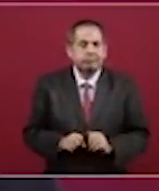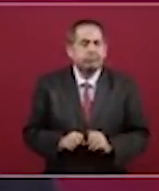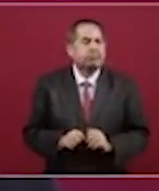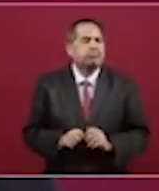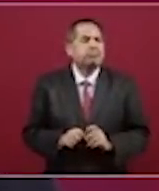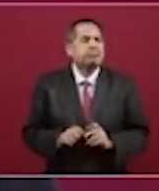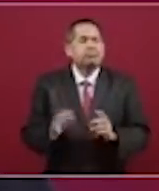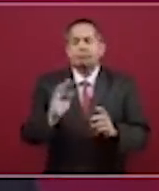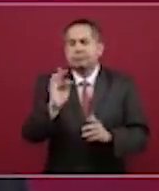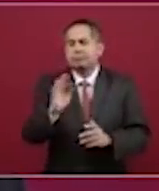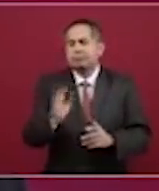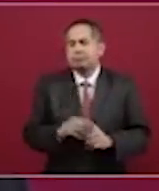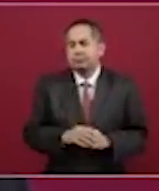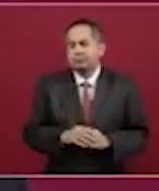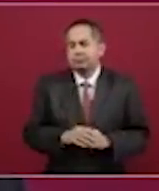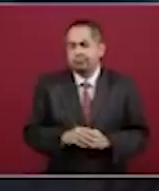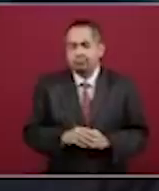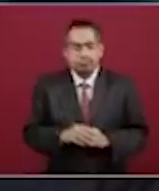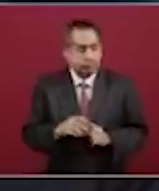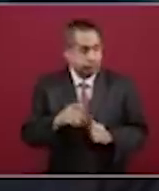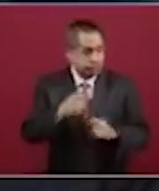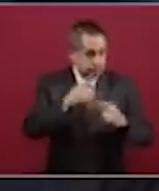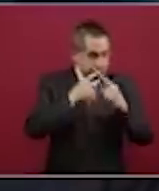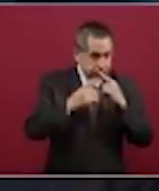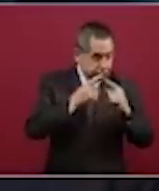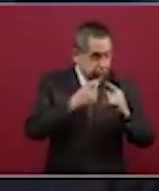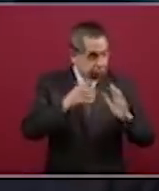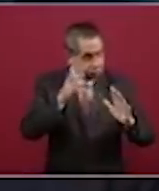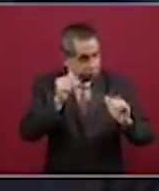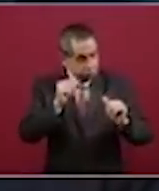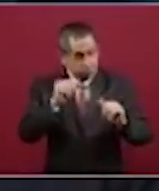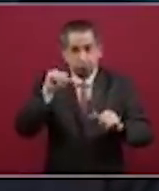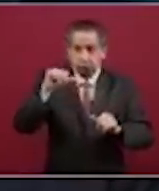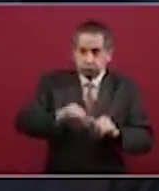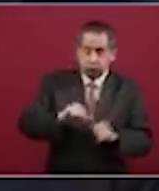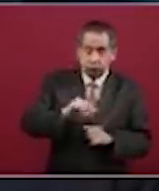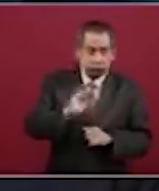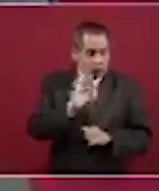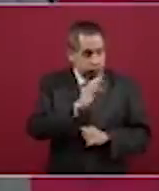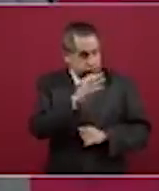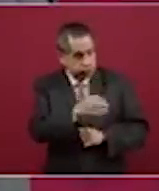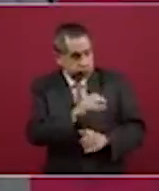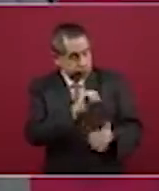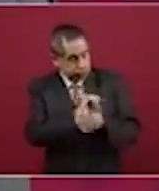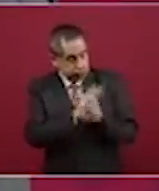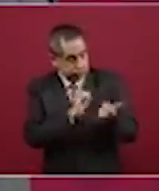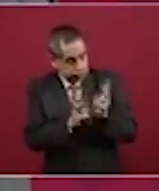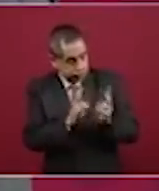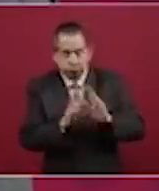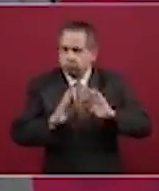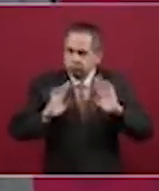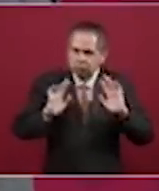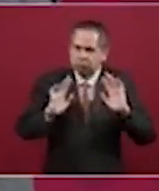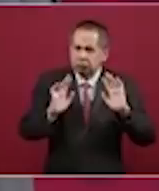Si se logra el diálogo hoy, si ellos que aceptan dialogar,